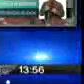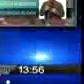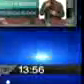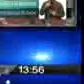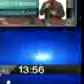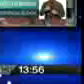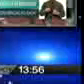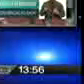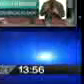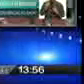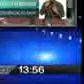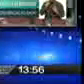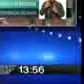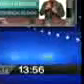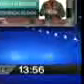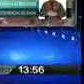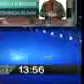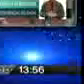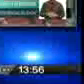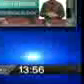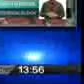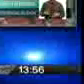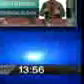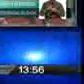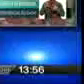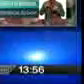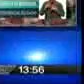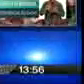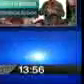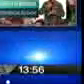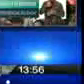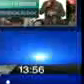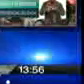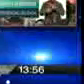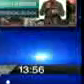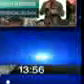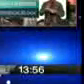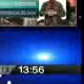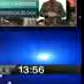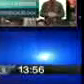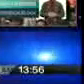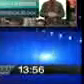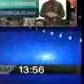adelante con lo que diga el presidente en esta inauguración de canales laterales y reservas.